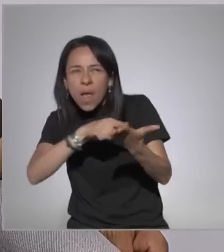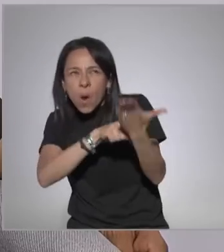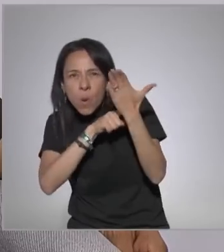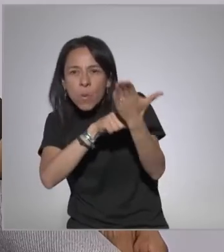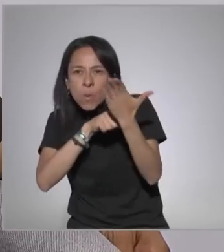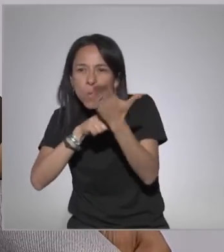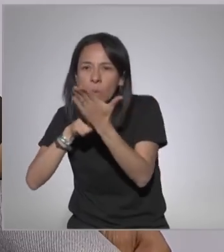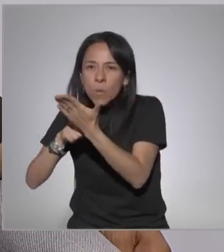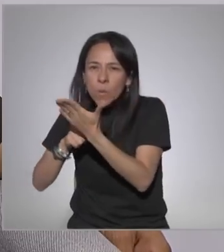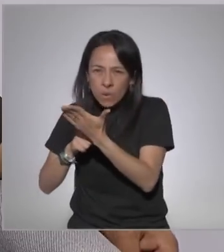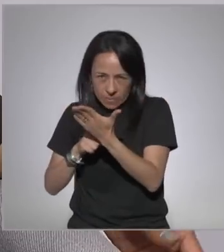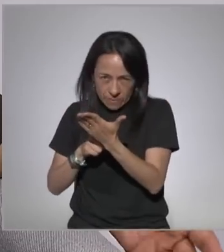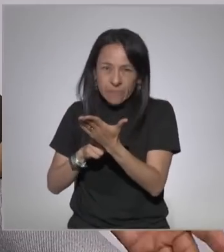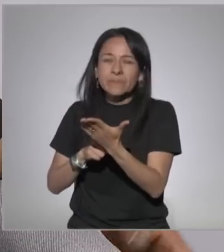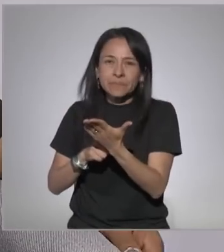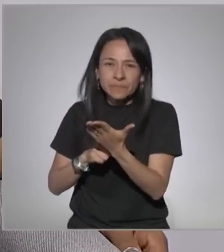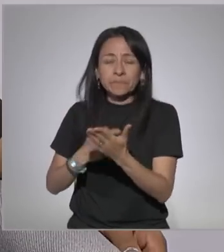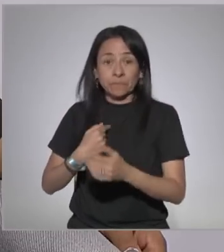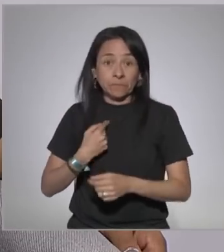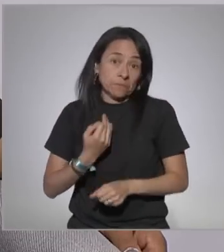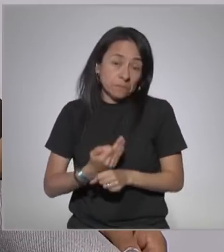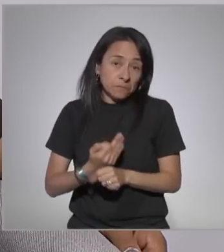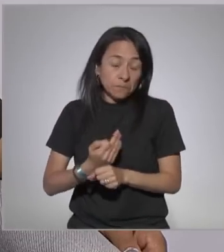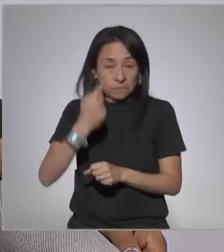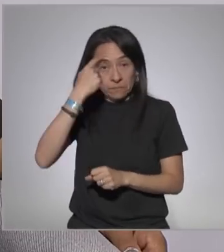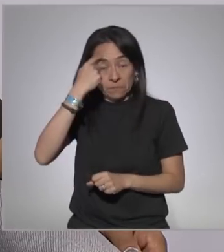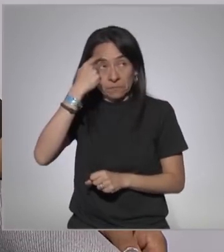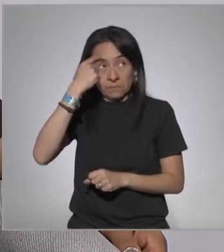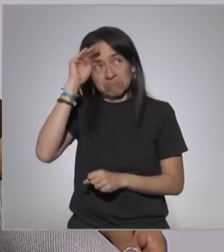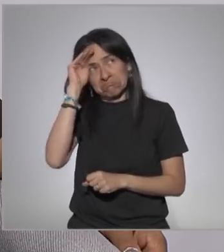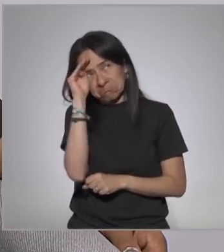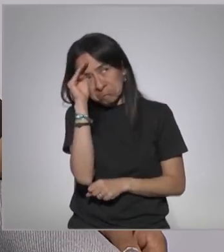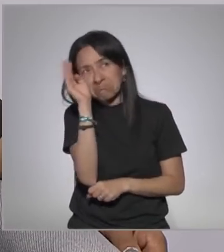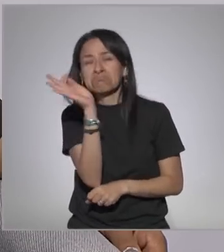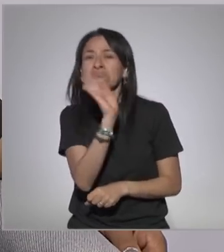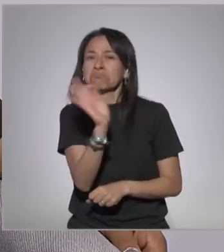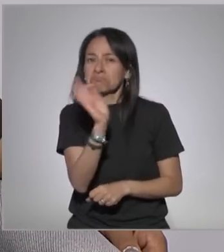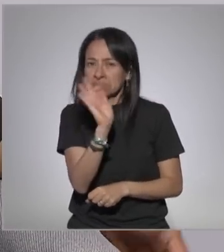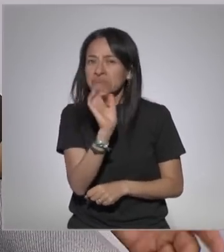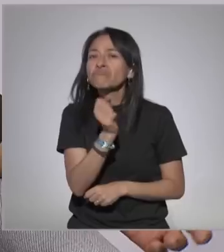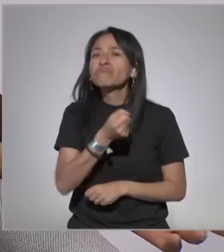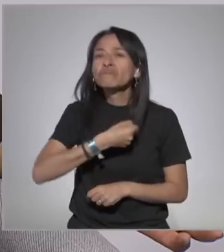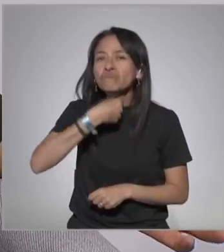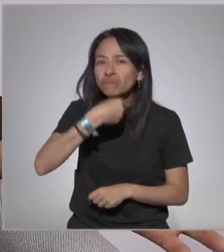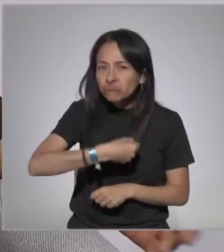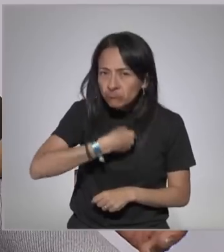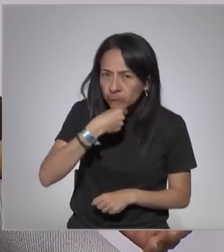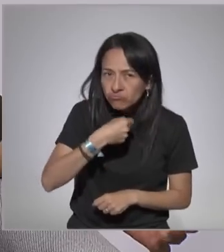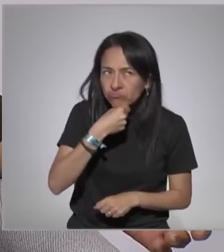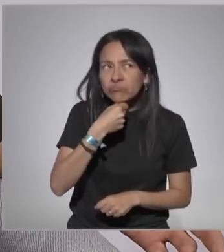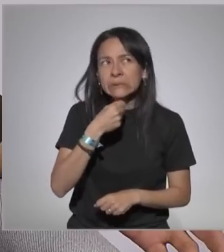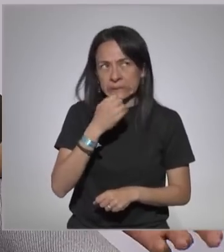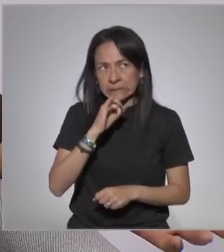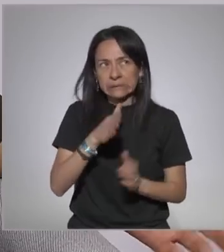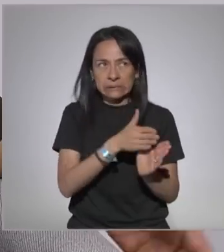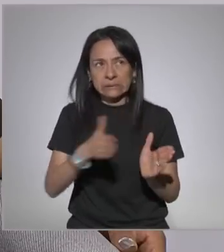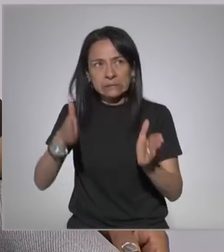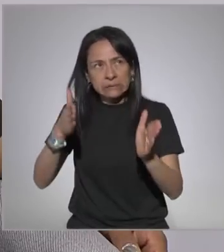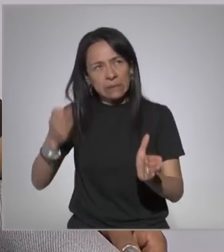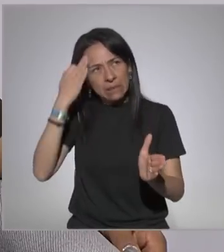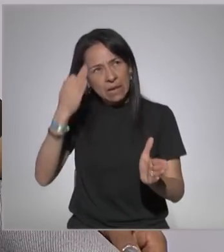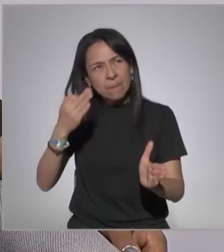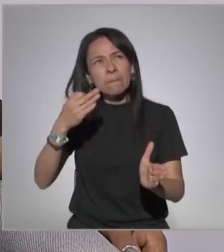Se me ocurre pensar en la vejez en el continente europeo,